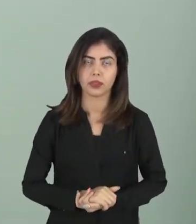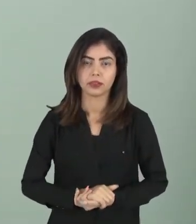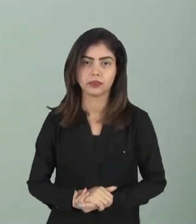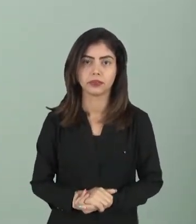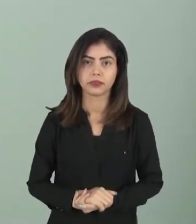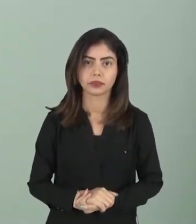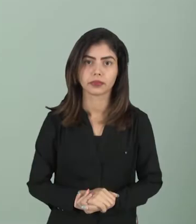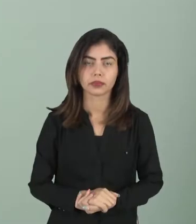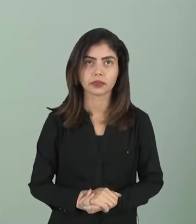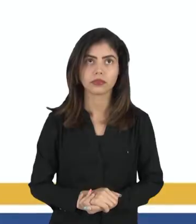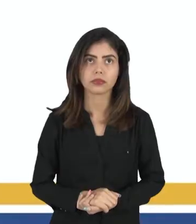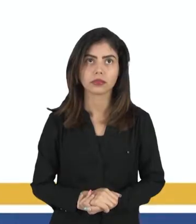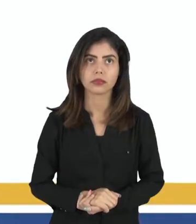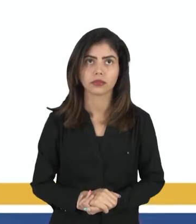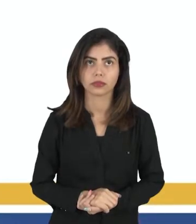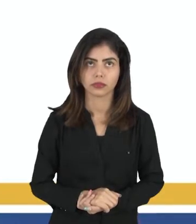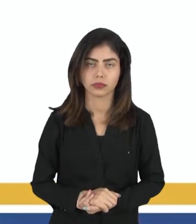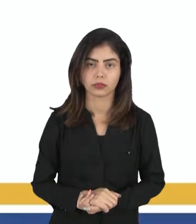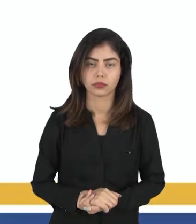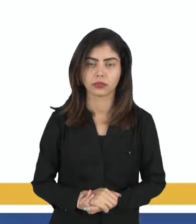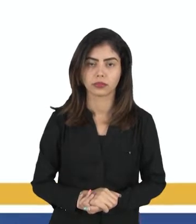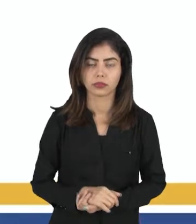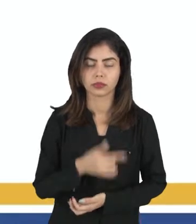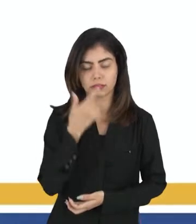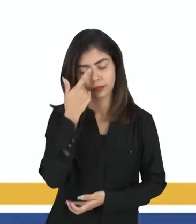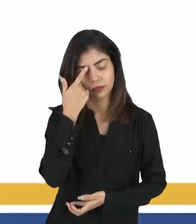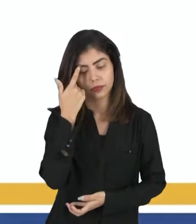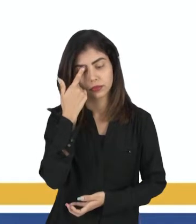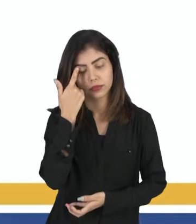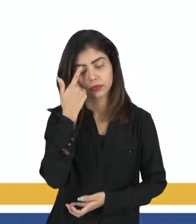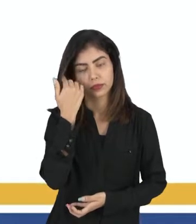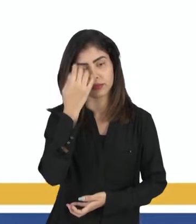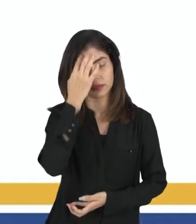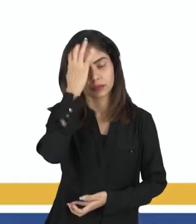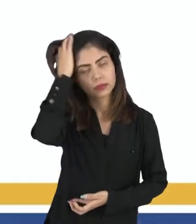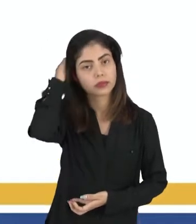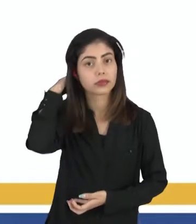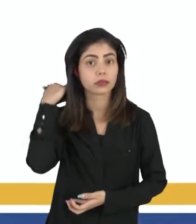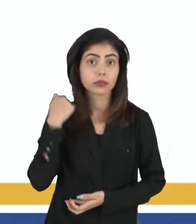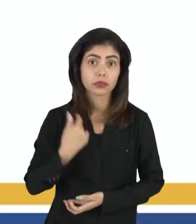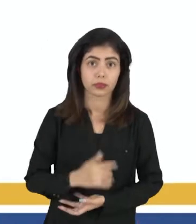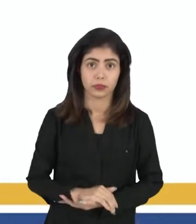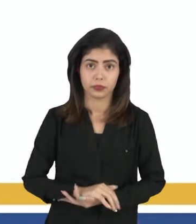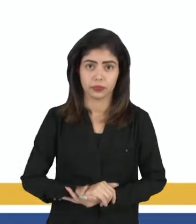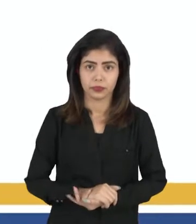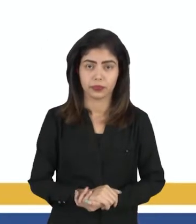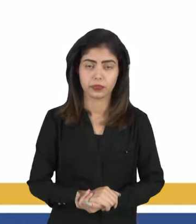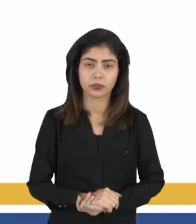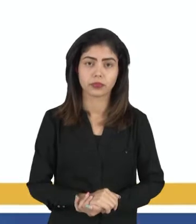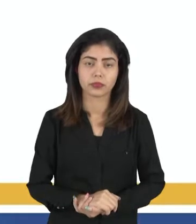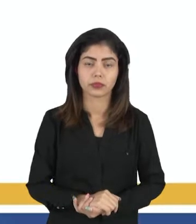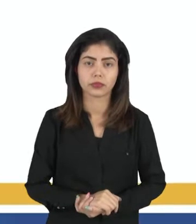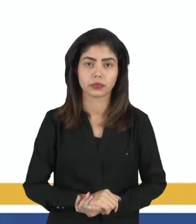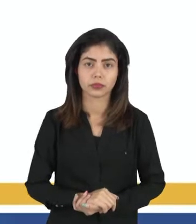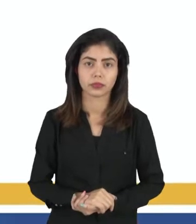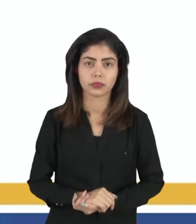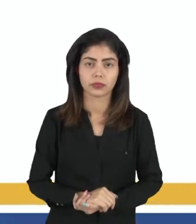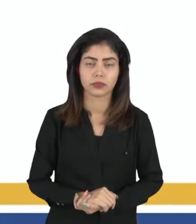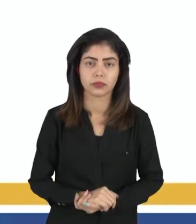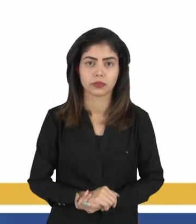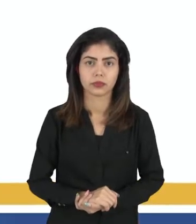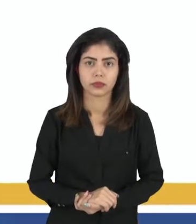opinião. ¿Cree que los espectáculos taurinos y las peleas de gallos y perros deben prohibirse